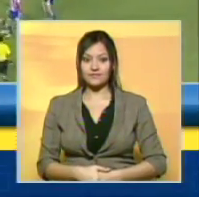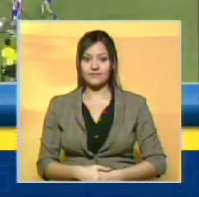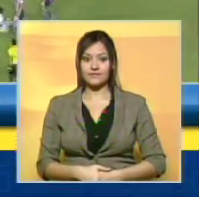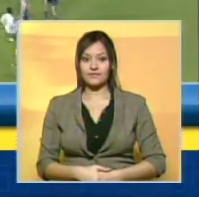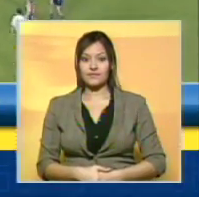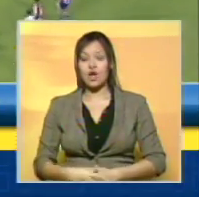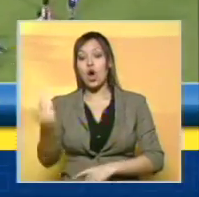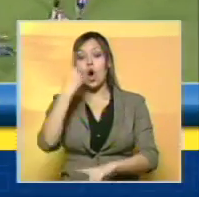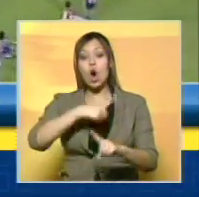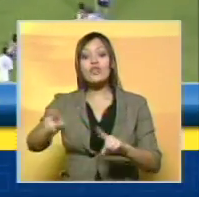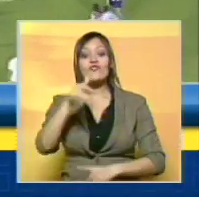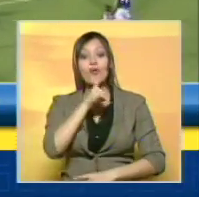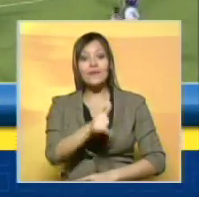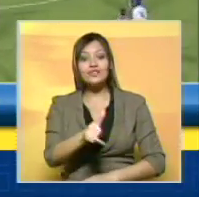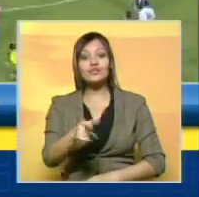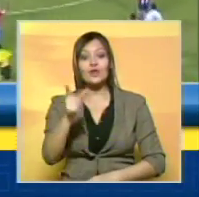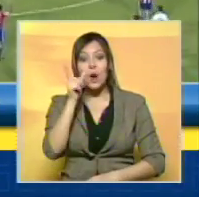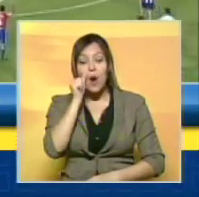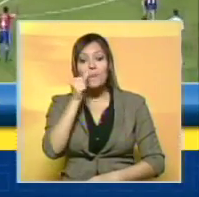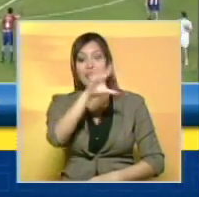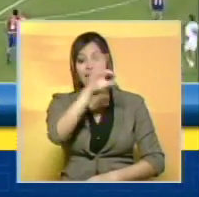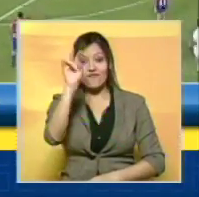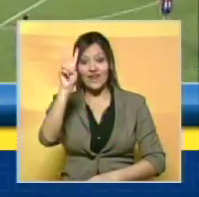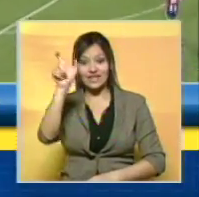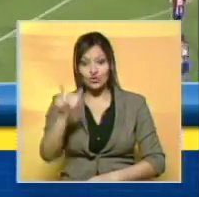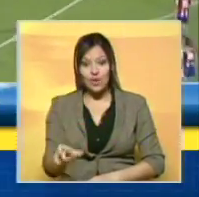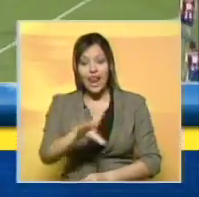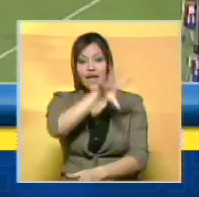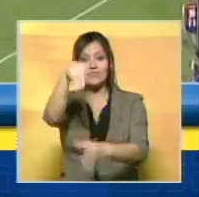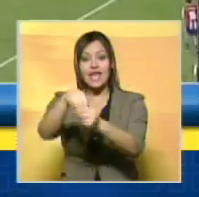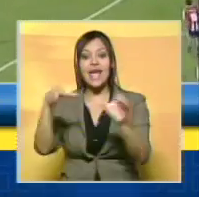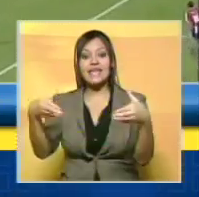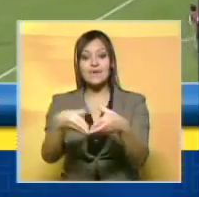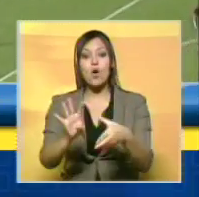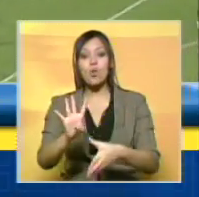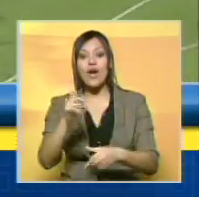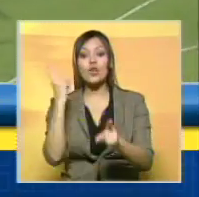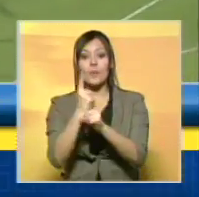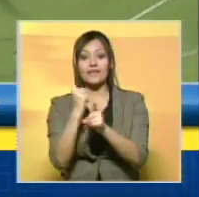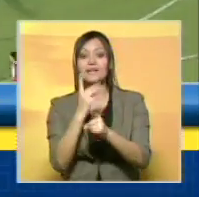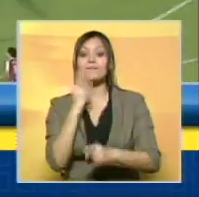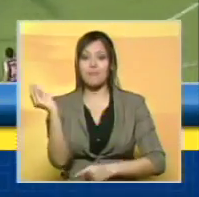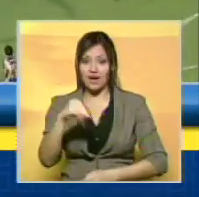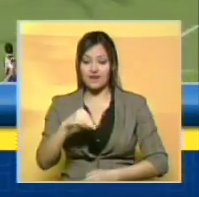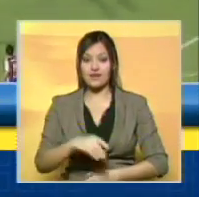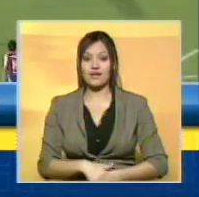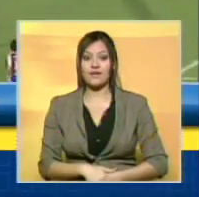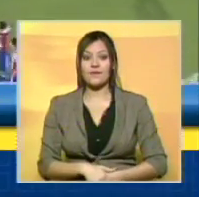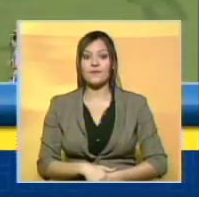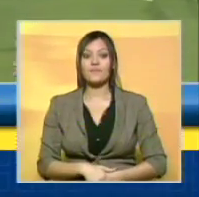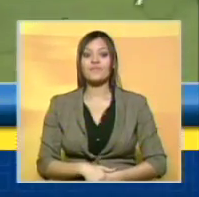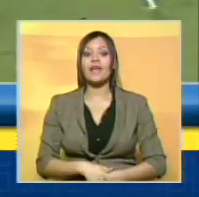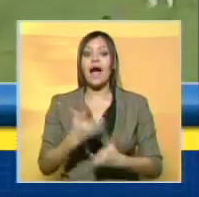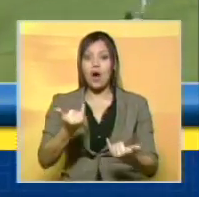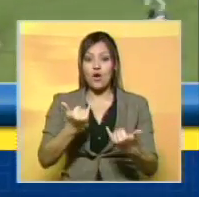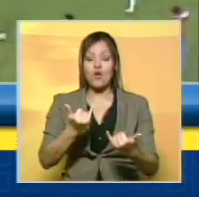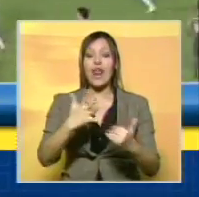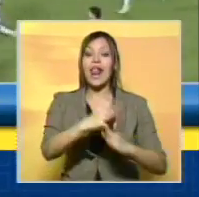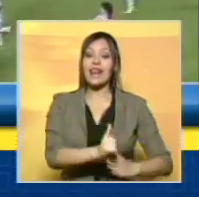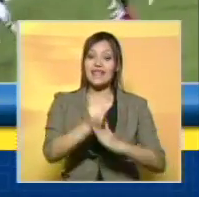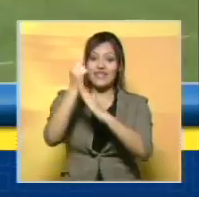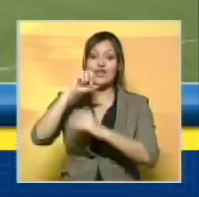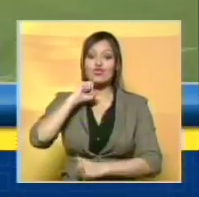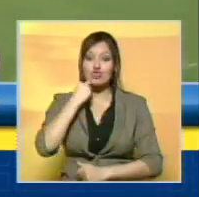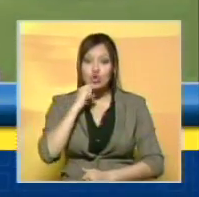En otras notas, sepan que Salomón Rondón jugará con el Zenit de San Petersburgo por 4 temporadas. El delantero abandona el Rubin Kazán y pasará al equipo que lidera la Liga